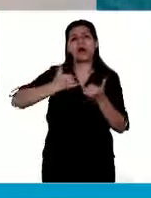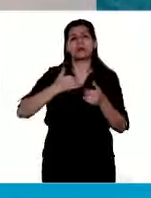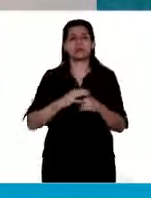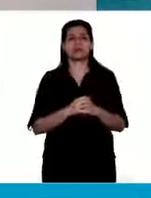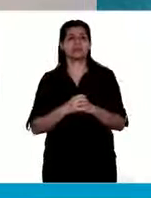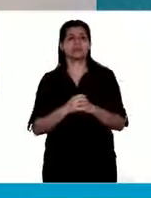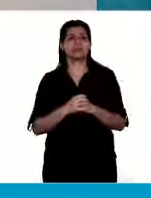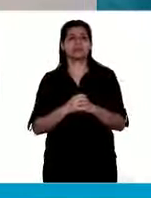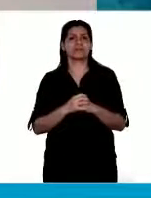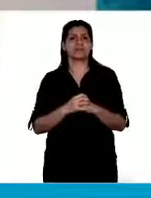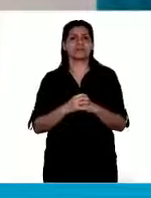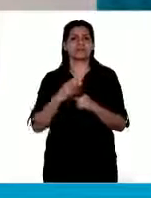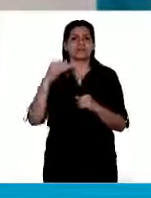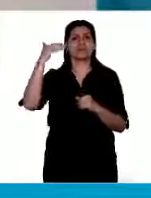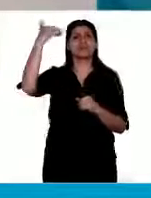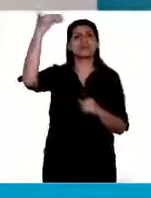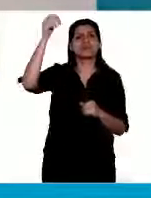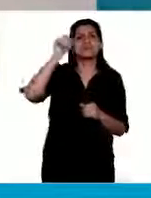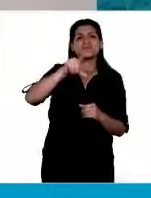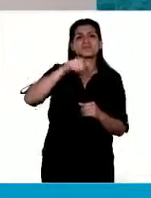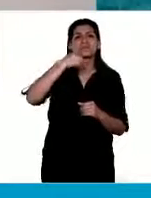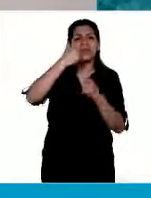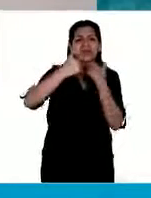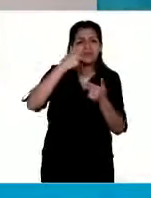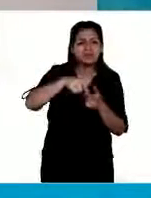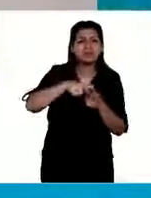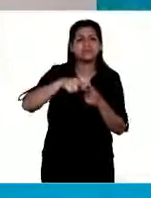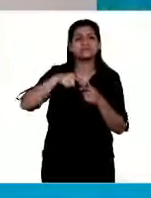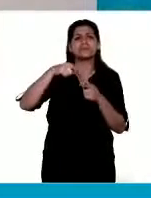y para sus hijos.